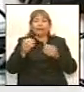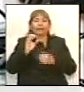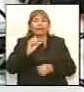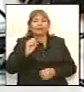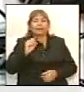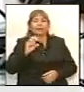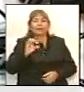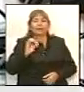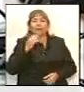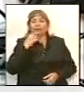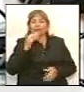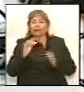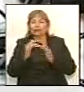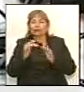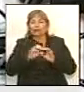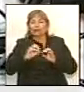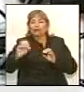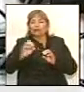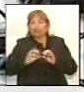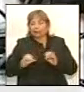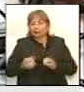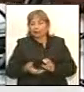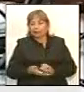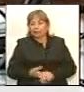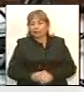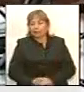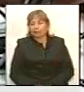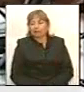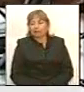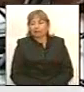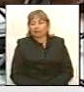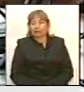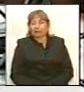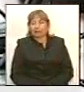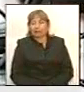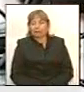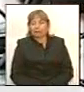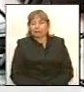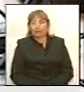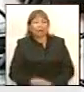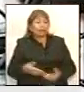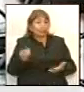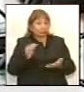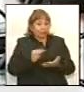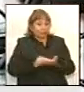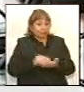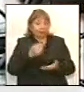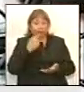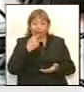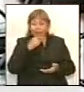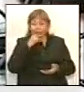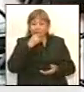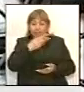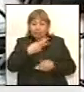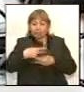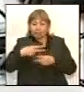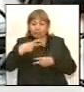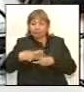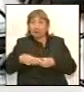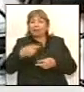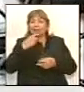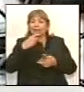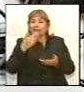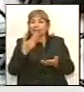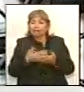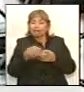ponga la conexión y les hace firmar el contrato al consorcio. Y además de eso, como dice la vecina, les instala el